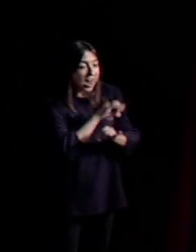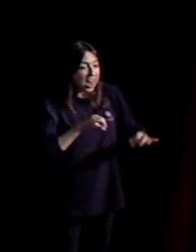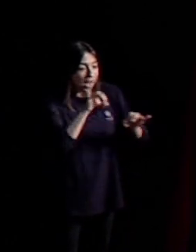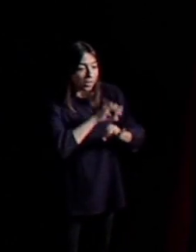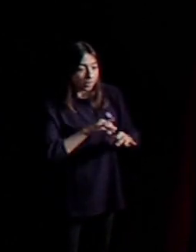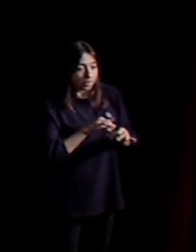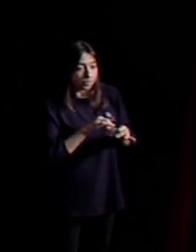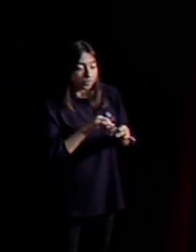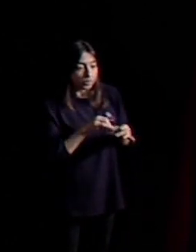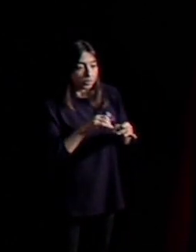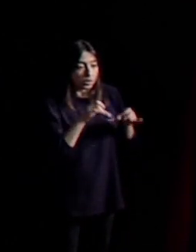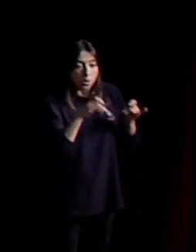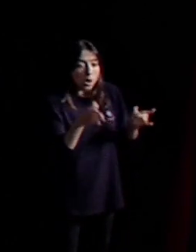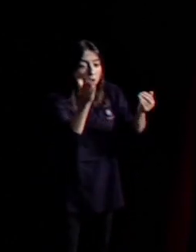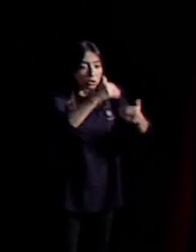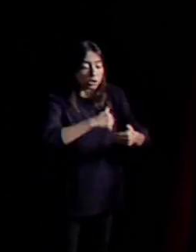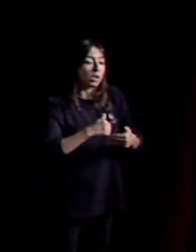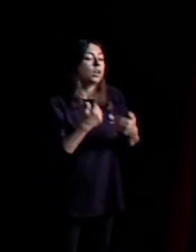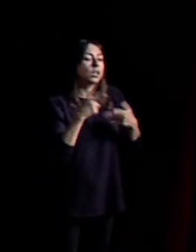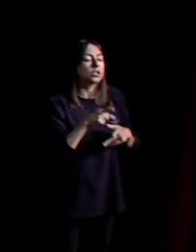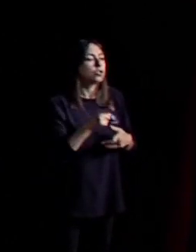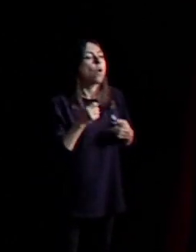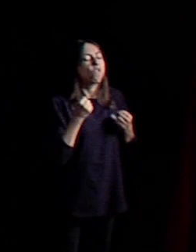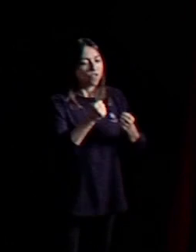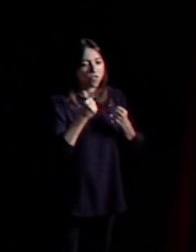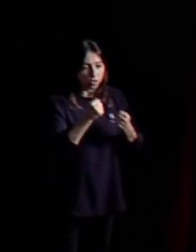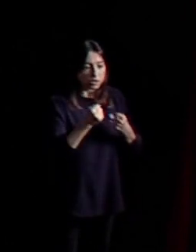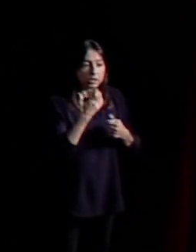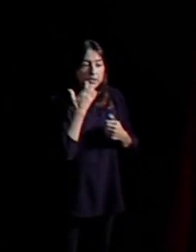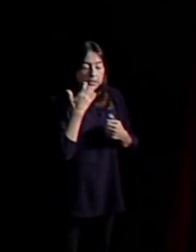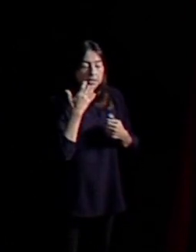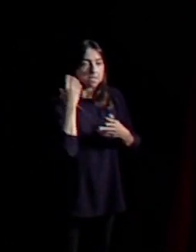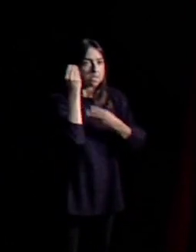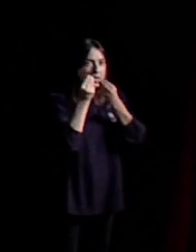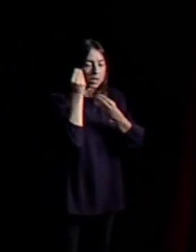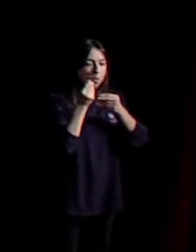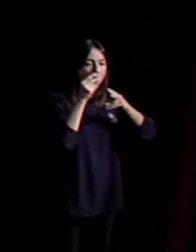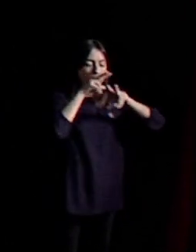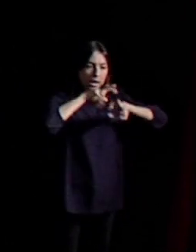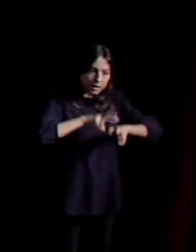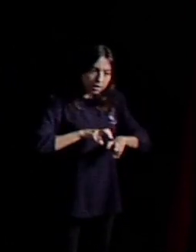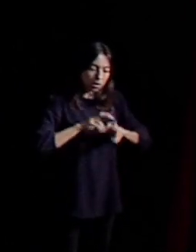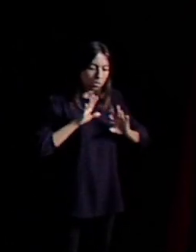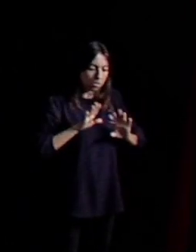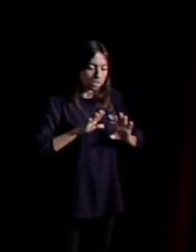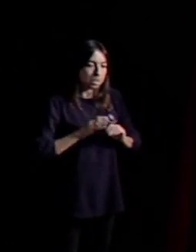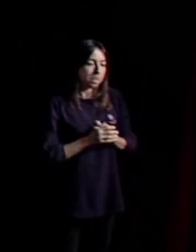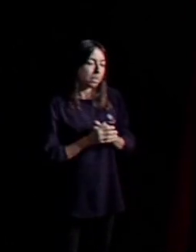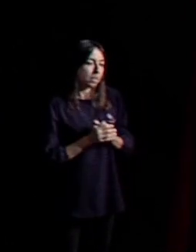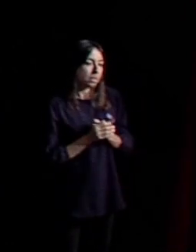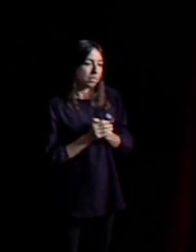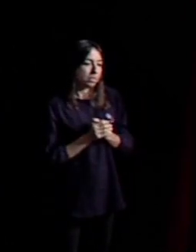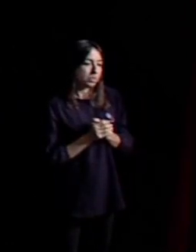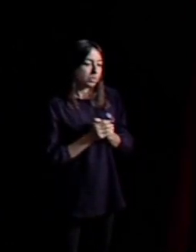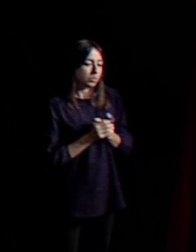eso es bastante, bastante fuerte si nos paramos a analizarlo con detenimiento, ¿no?